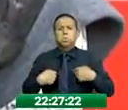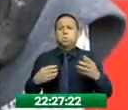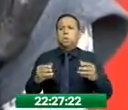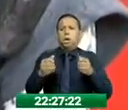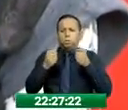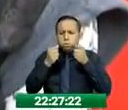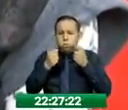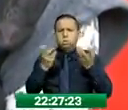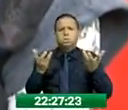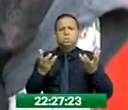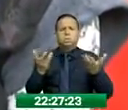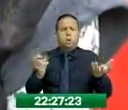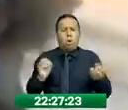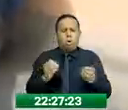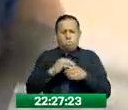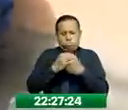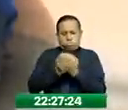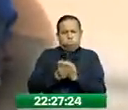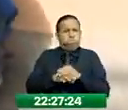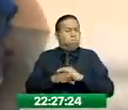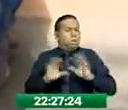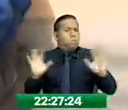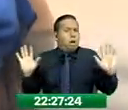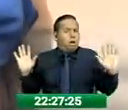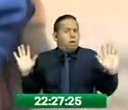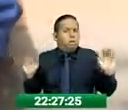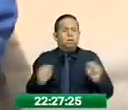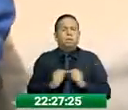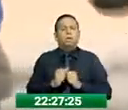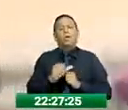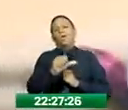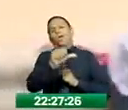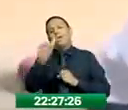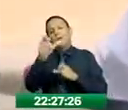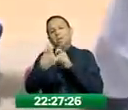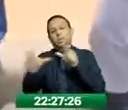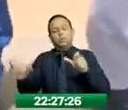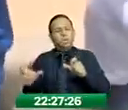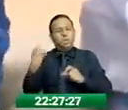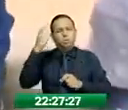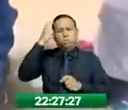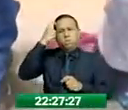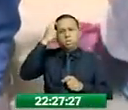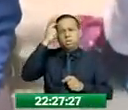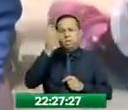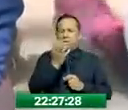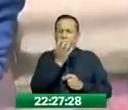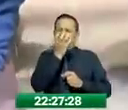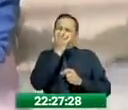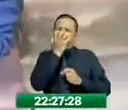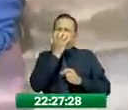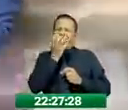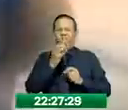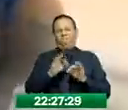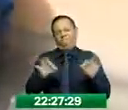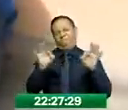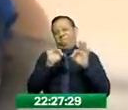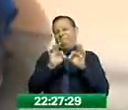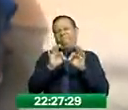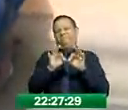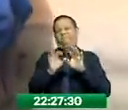empujo despacito y pongo alcohol mientras para otros el uso adecuado de la mascarilla parece no ser tan importante